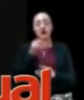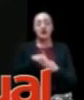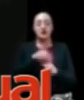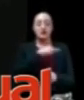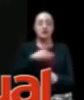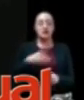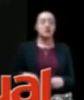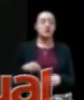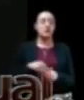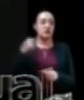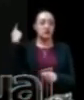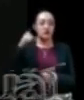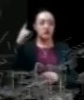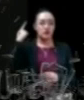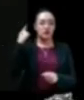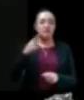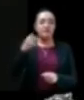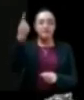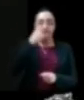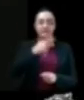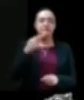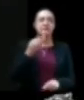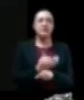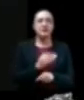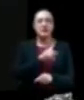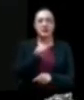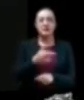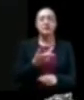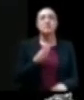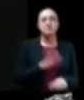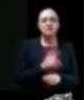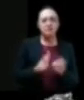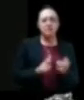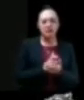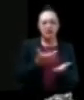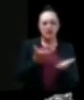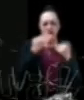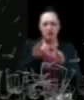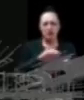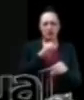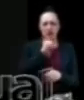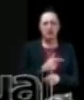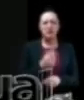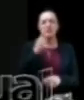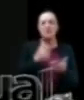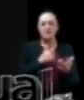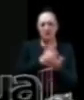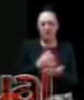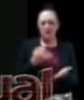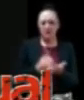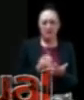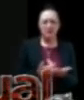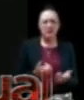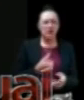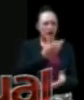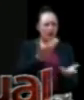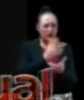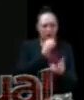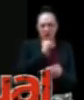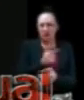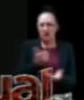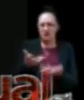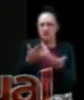Puebla. ¿Para qué querrían más recursos si no trabajan? ¿Para qué cobrar más impuestos si no construyen